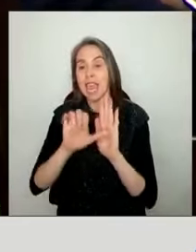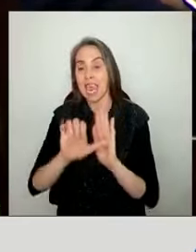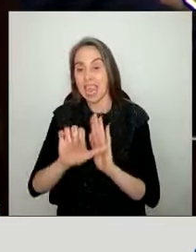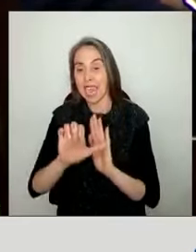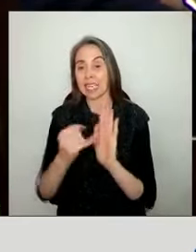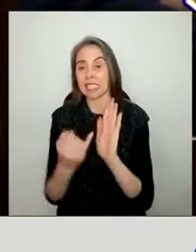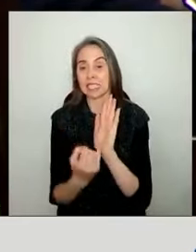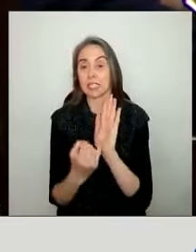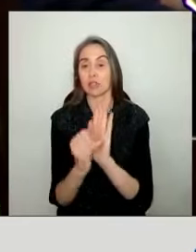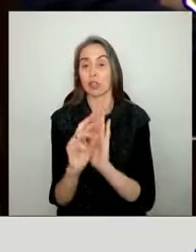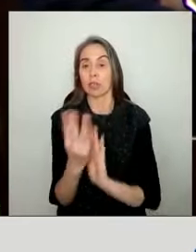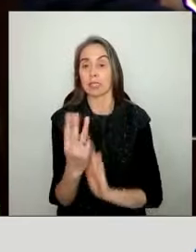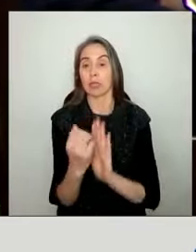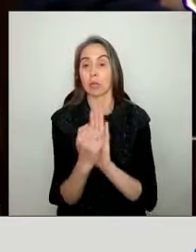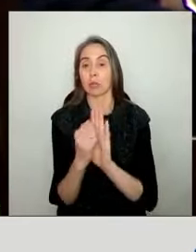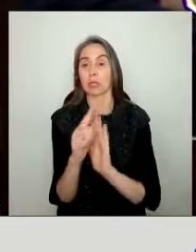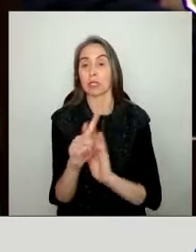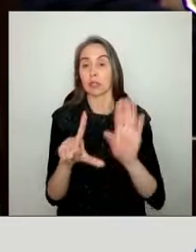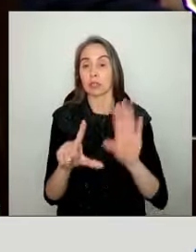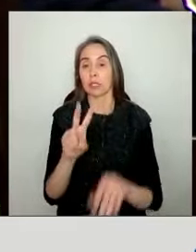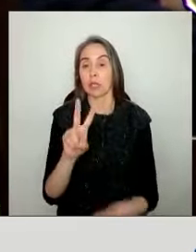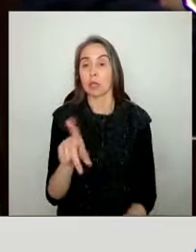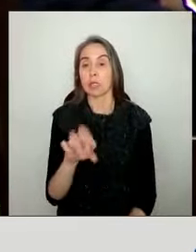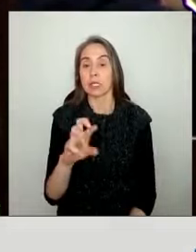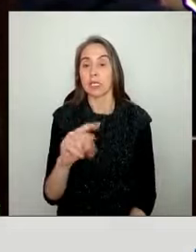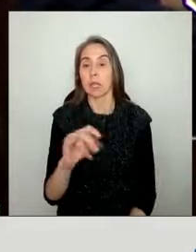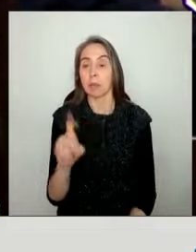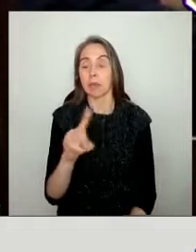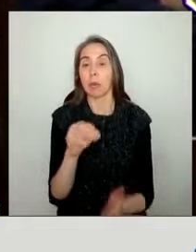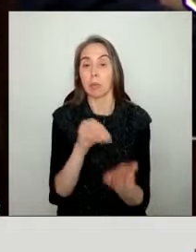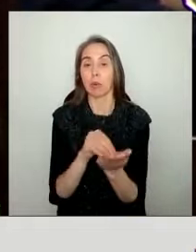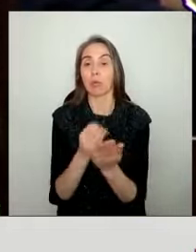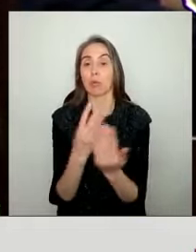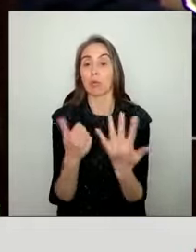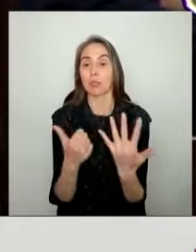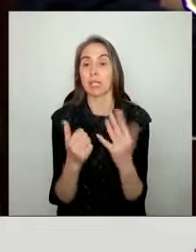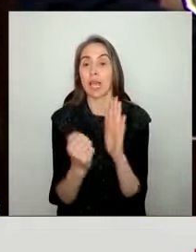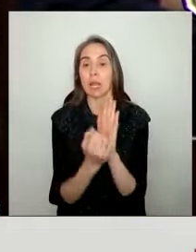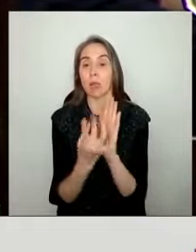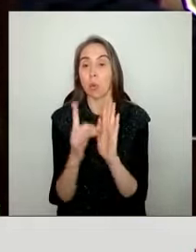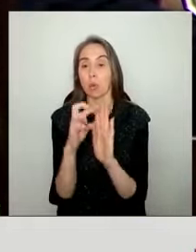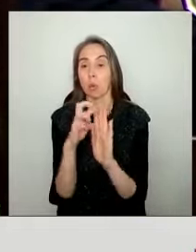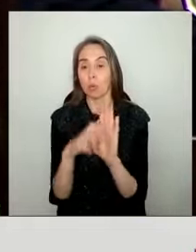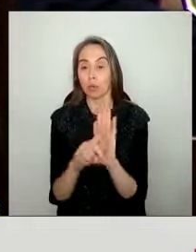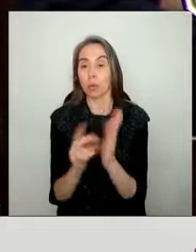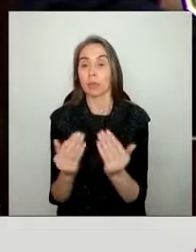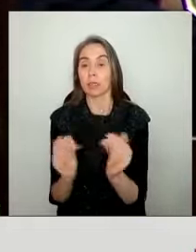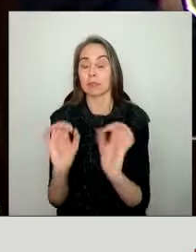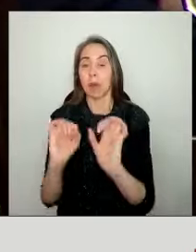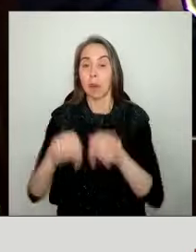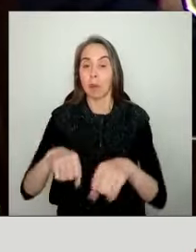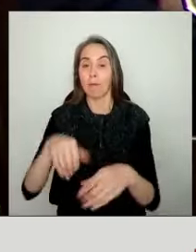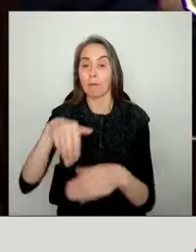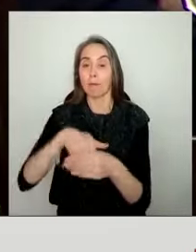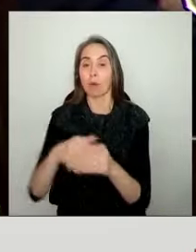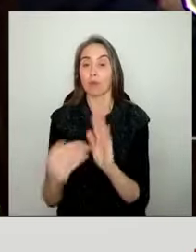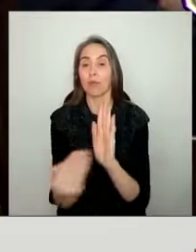artículo 172 septies contenida en el número 6 del artículo único del proyecto que requiere para su aprobación del voto favorable de